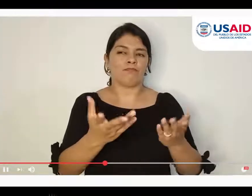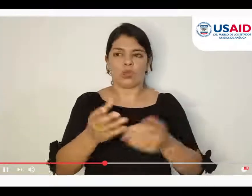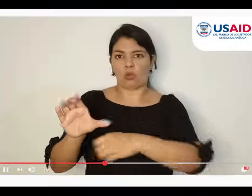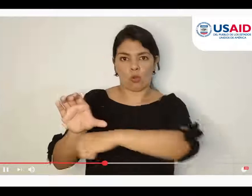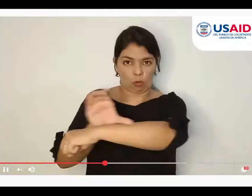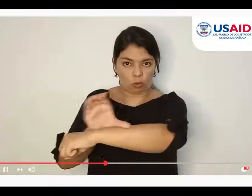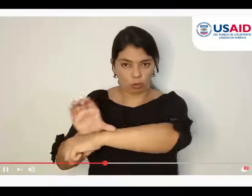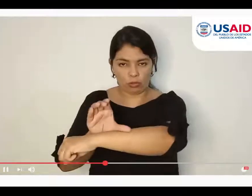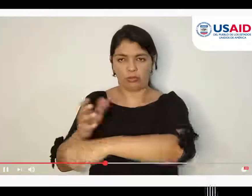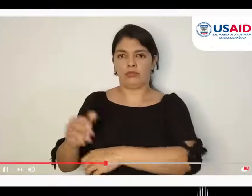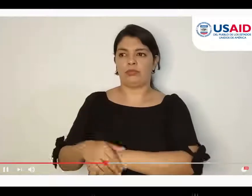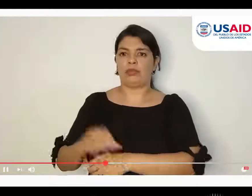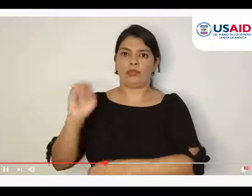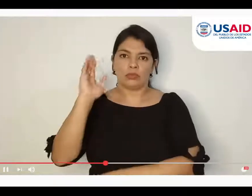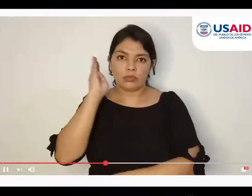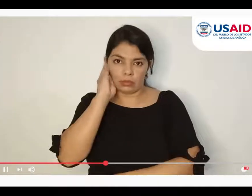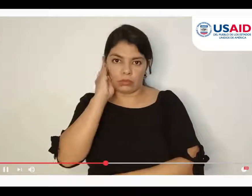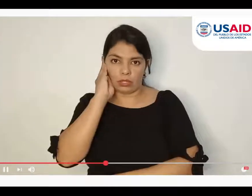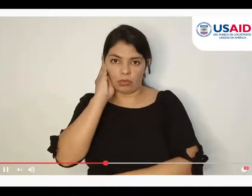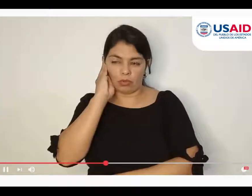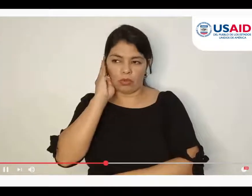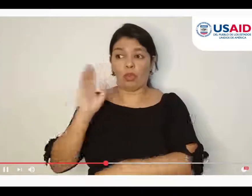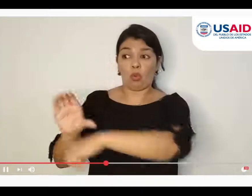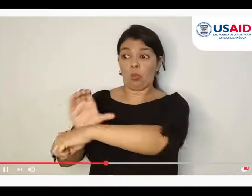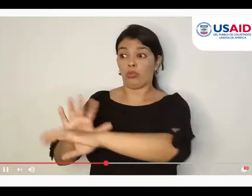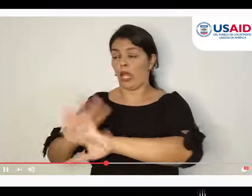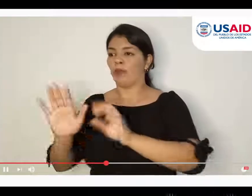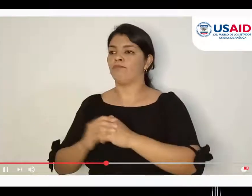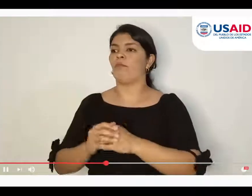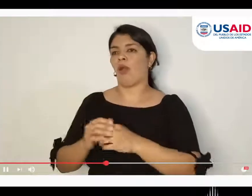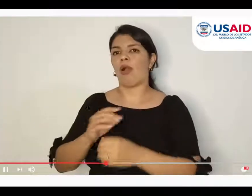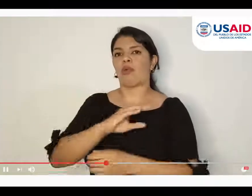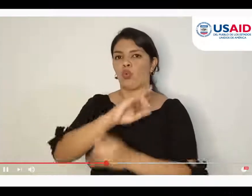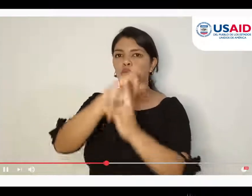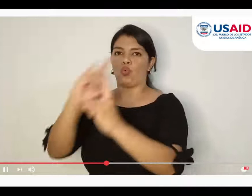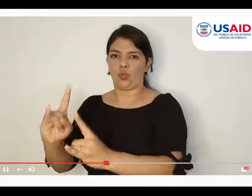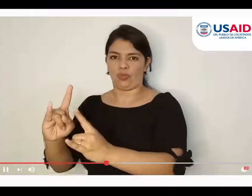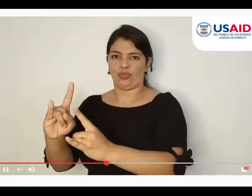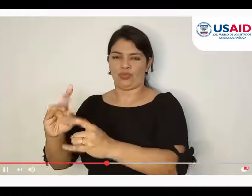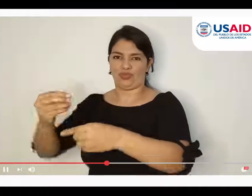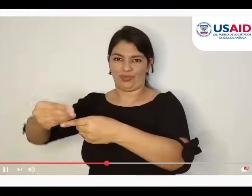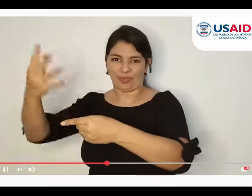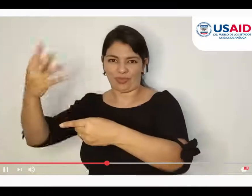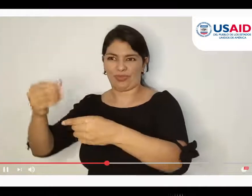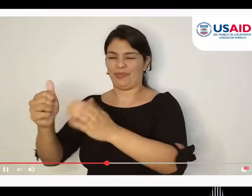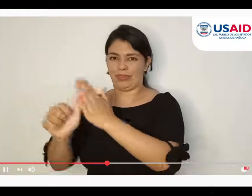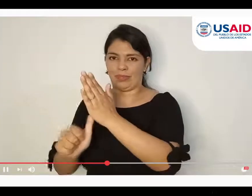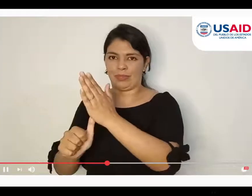en teléfonos, y pues gran parte de la población, ¿sí?, es de escasos recursos